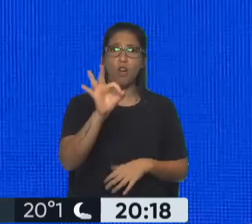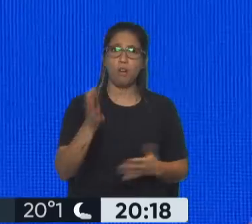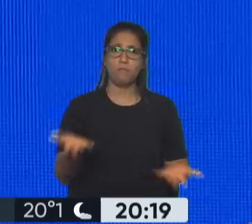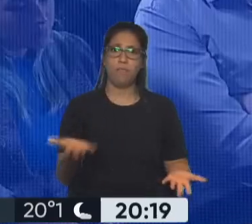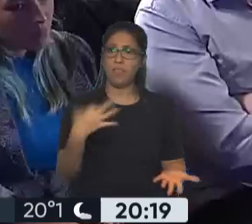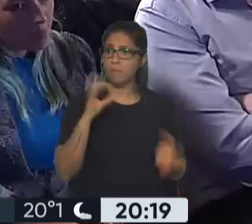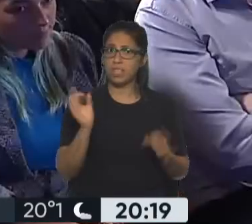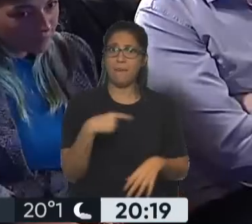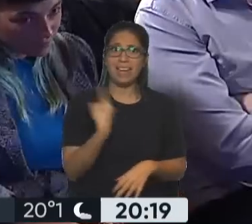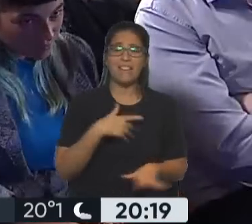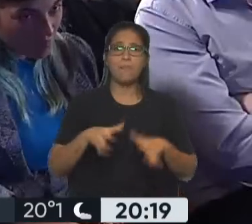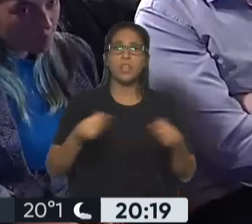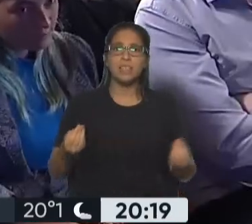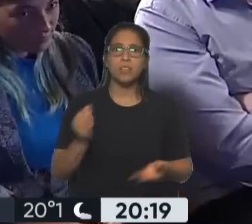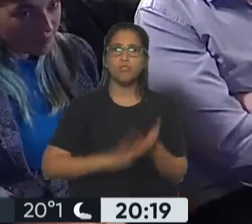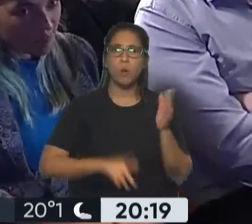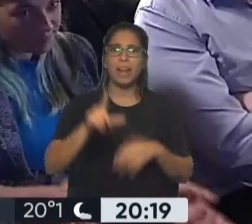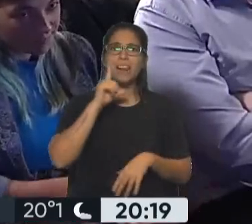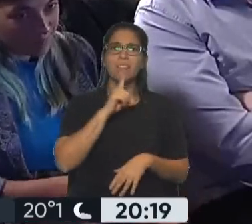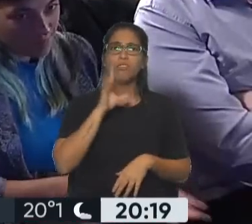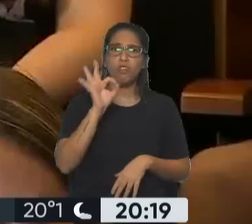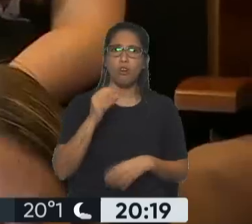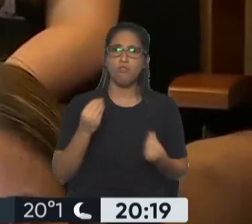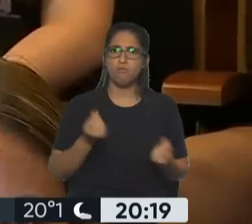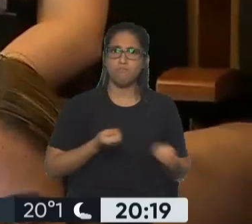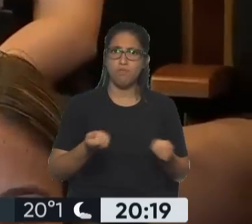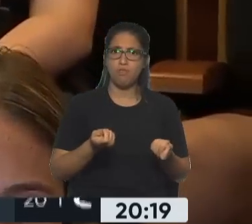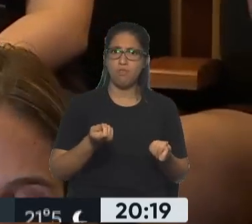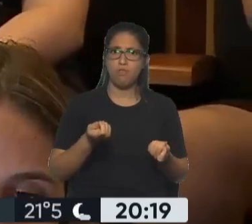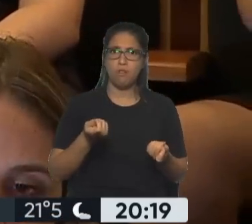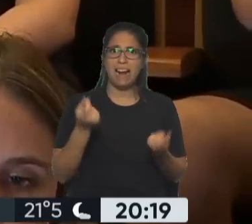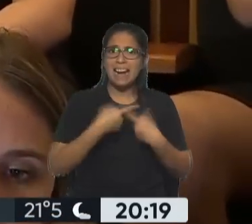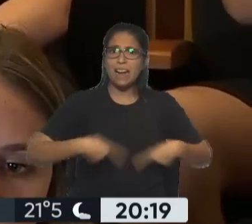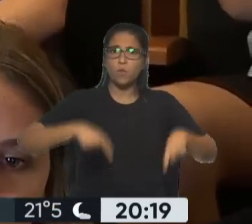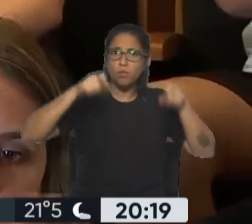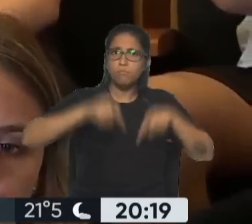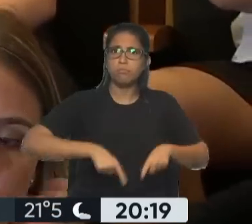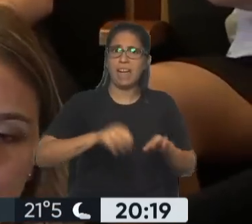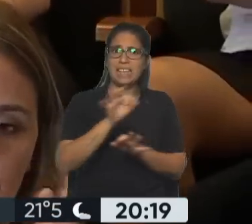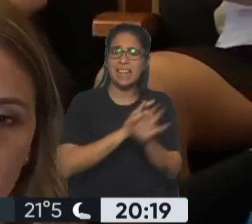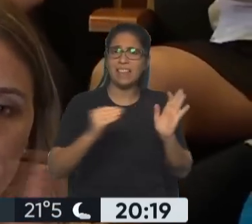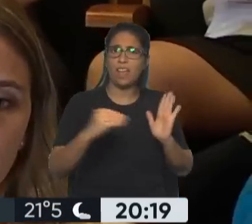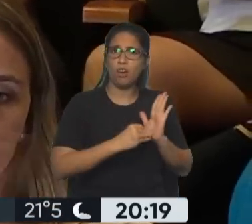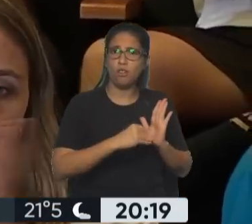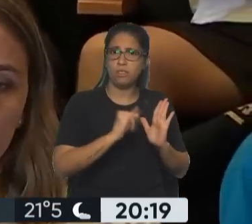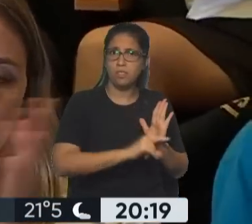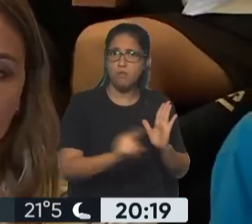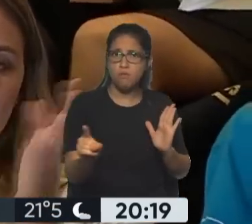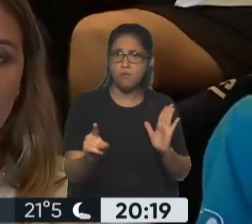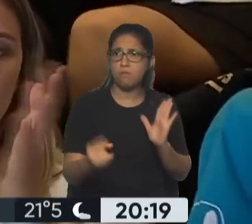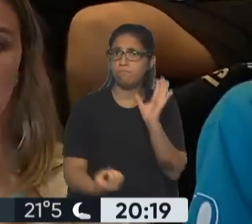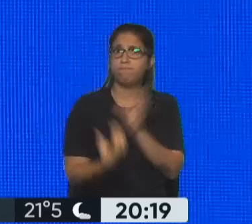qué vamos a hacer con el litio, cómo lo vamos, si lo vamos a declarar recurso estratégico y conformar